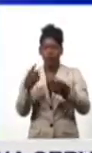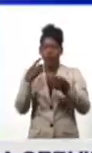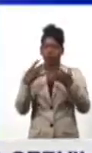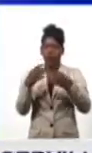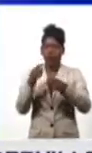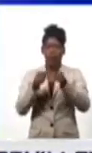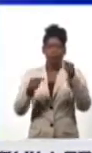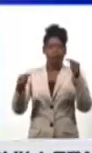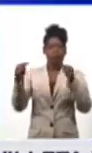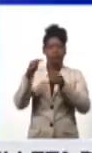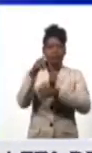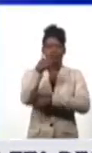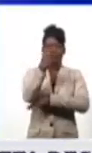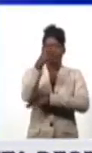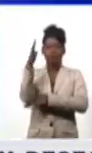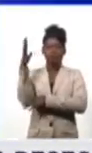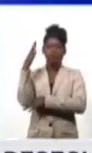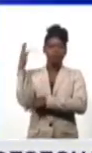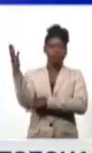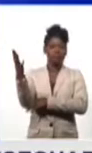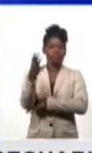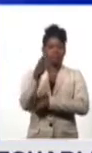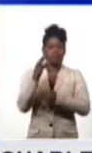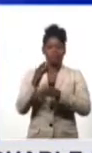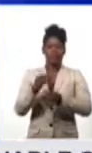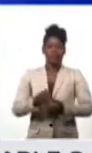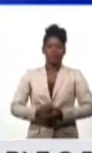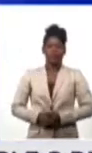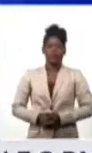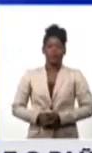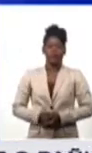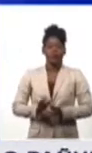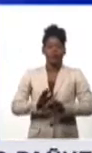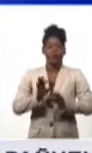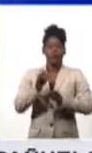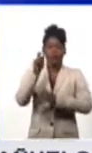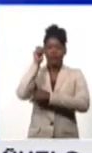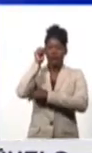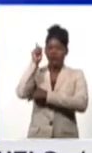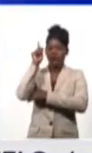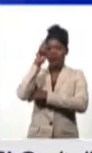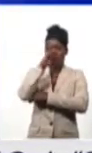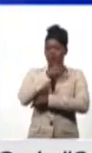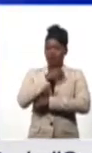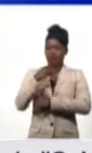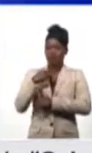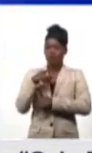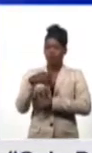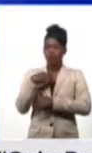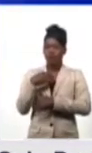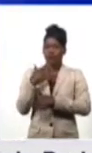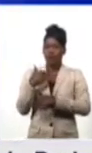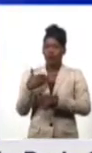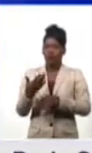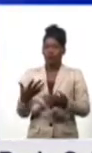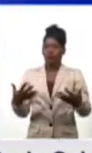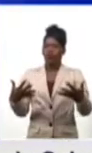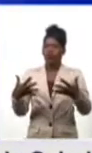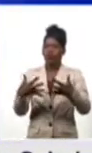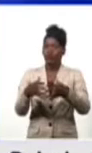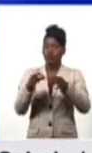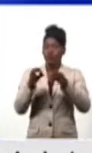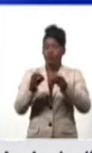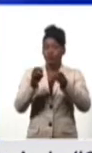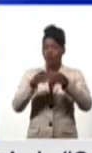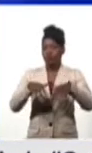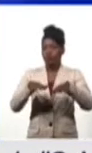a partir de su experiencia, todos los sectores están participando en el enfrentamiento a la COVID-19. Exacto. ¿Cómo ha participado su